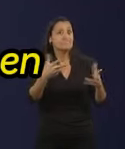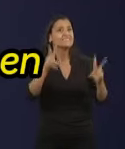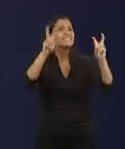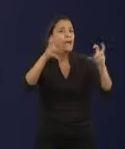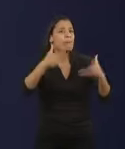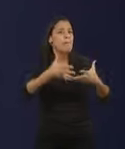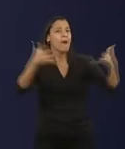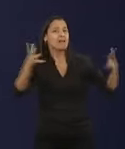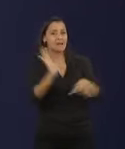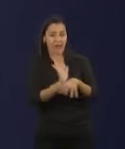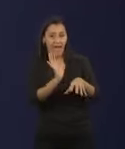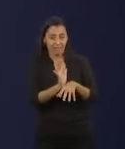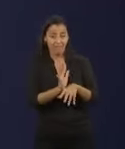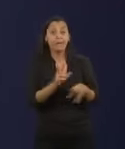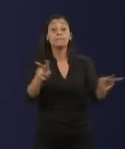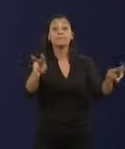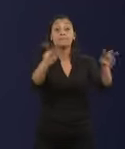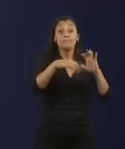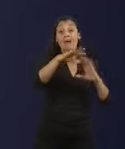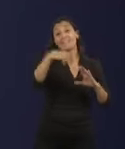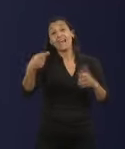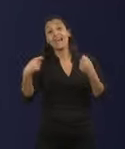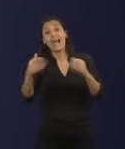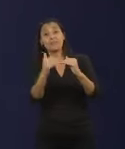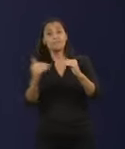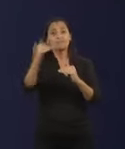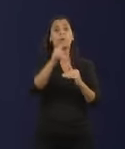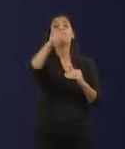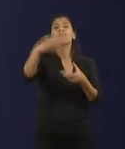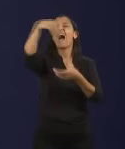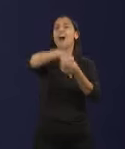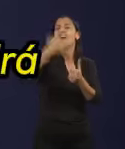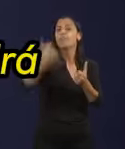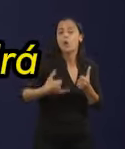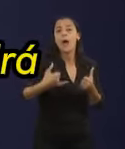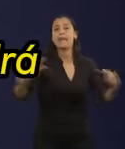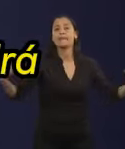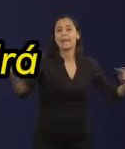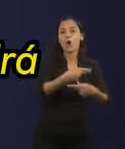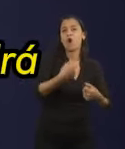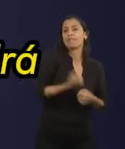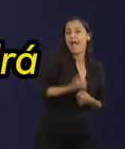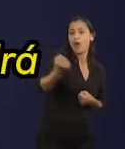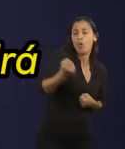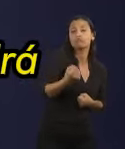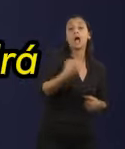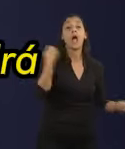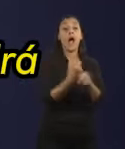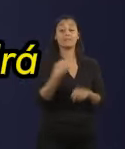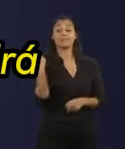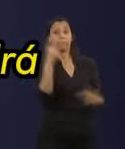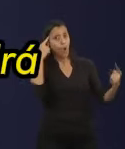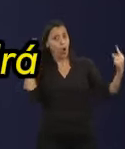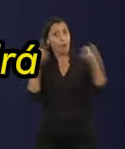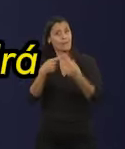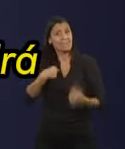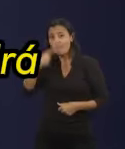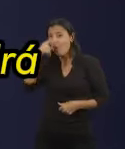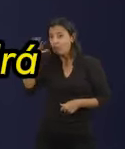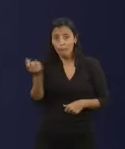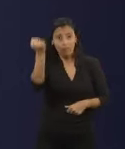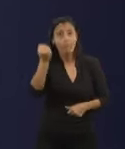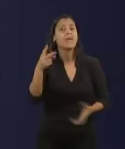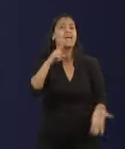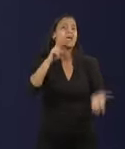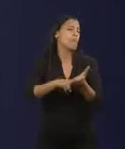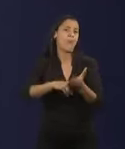no el super fiscal influyen recor influyen Nuestro objetivo final es la baja drástica de